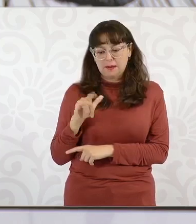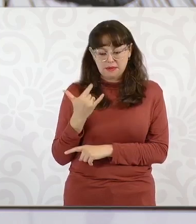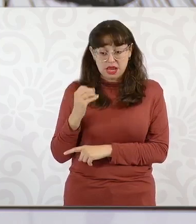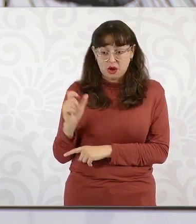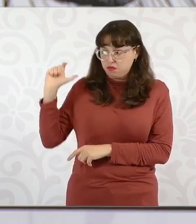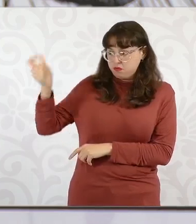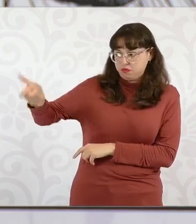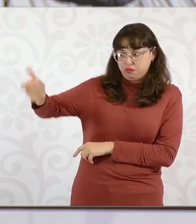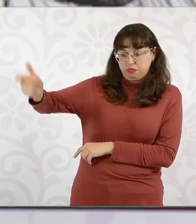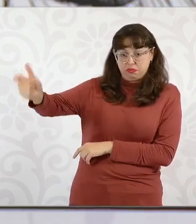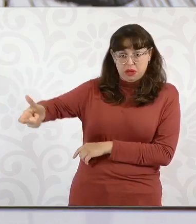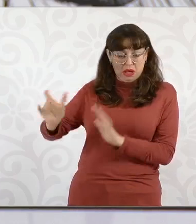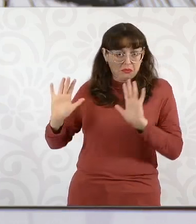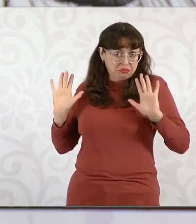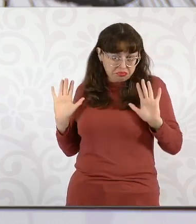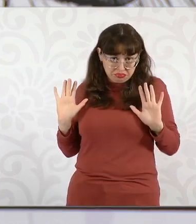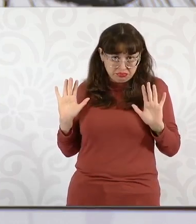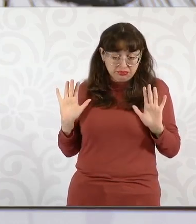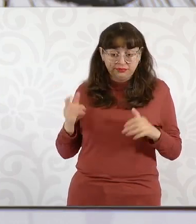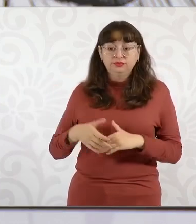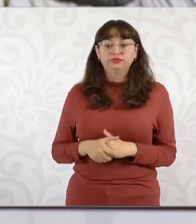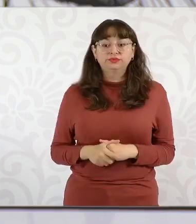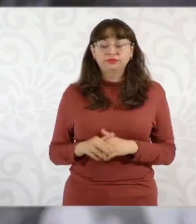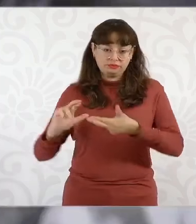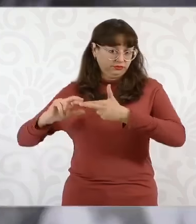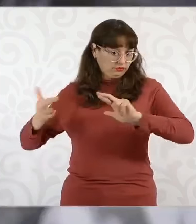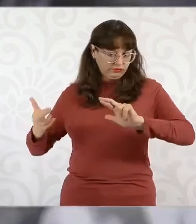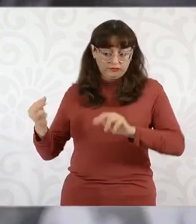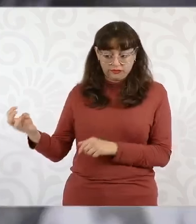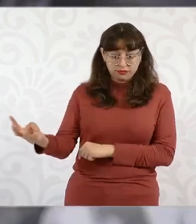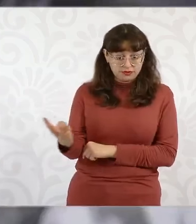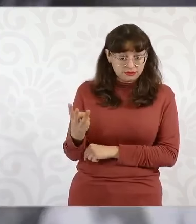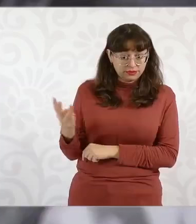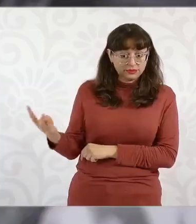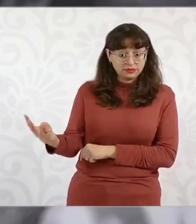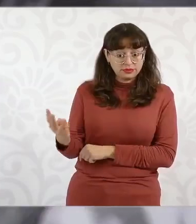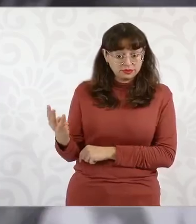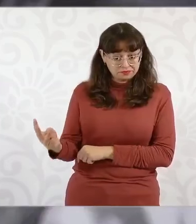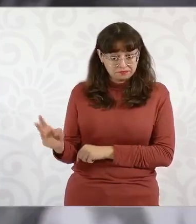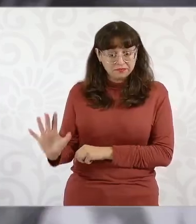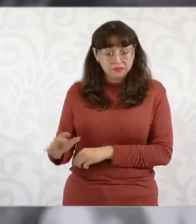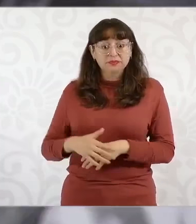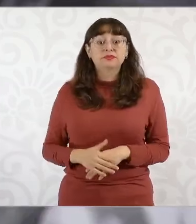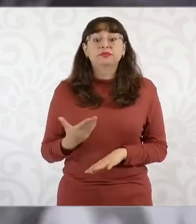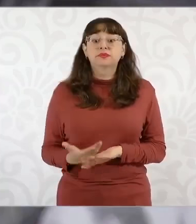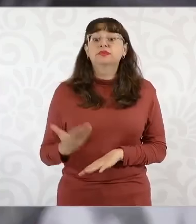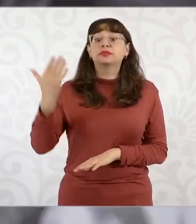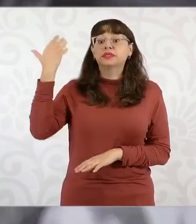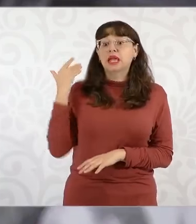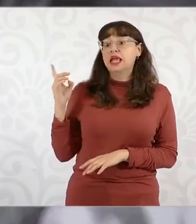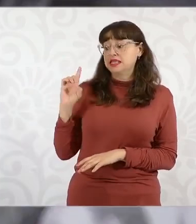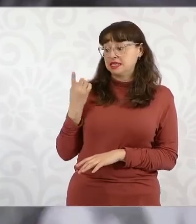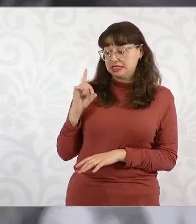y pues hay una relación, un vínculo entre ellos. Bueno, en diciembre del 2025, estas dos personas de